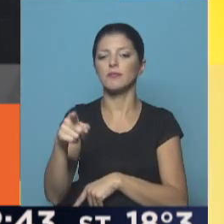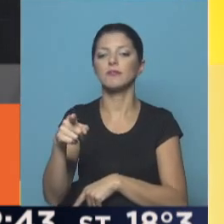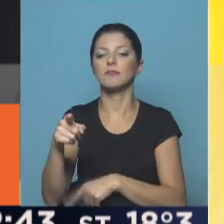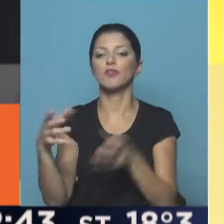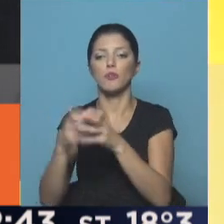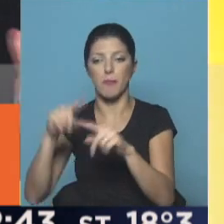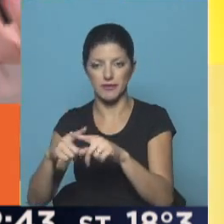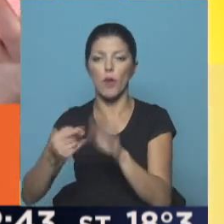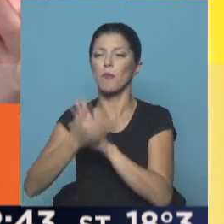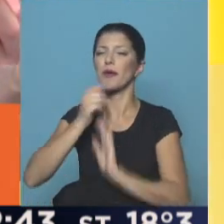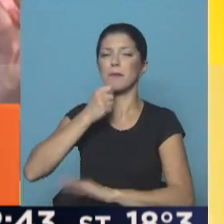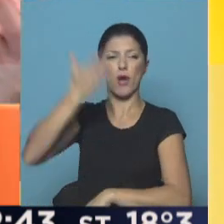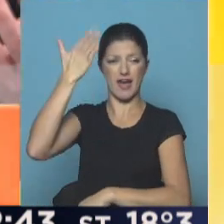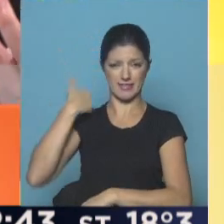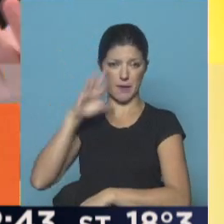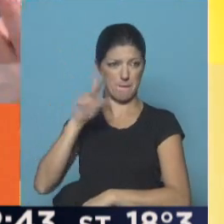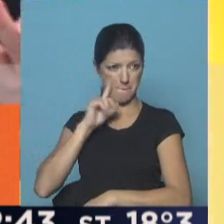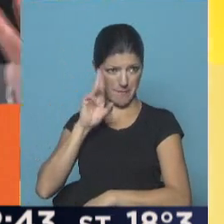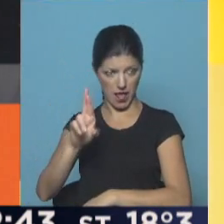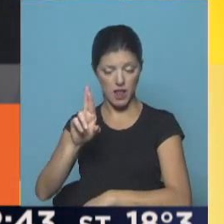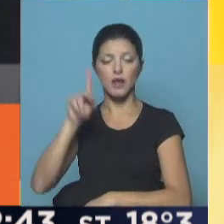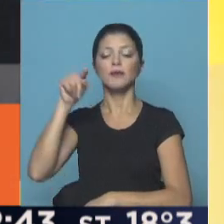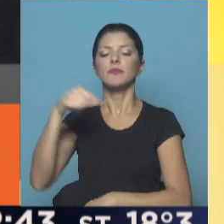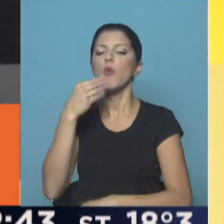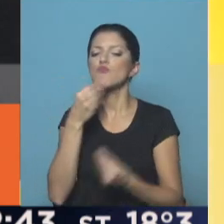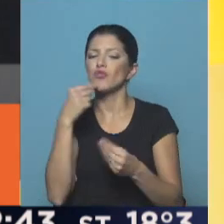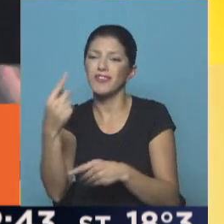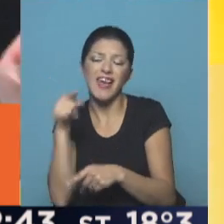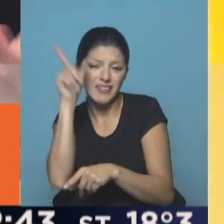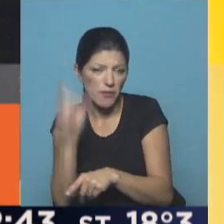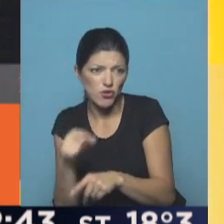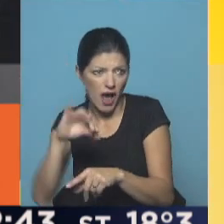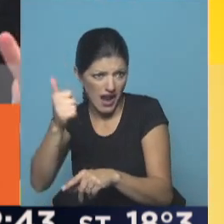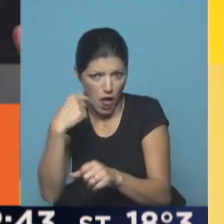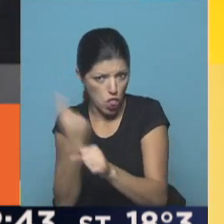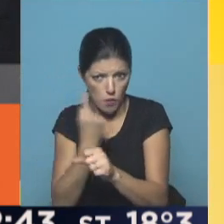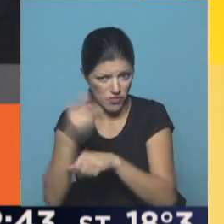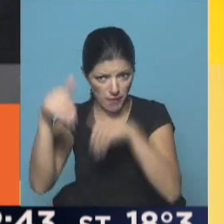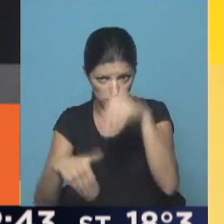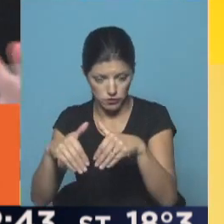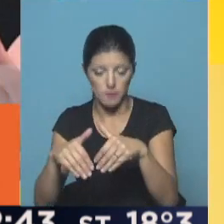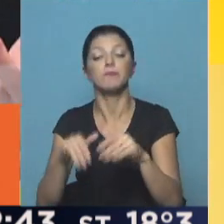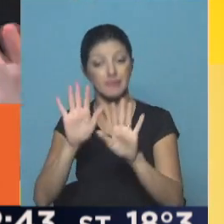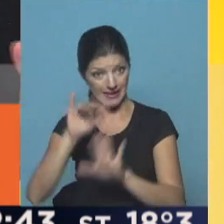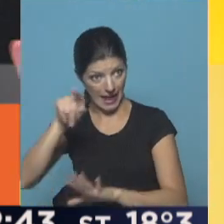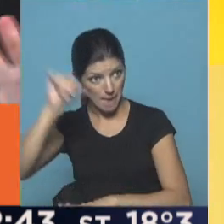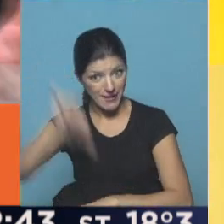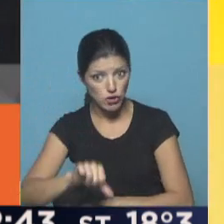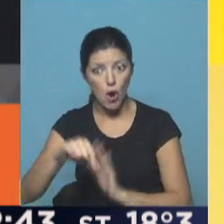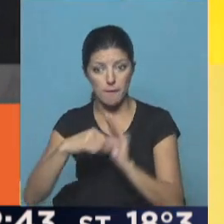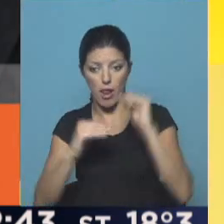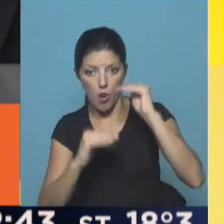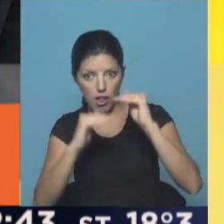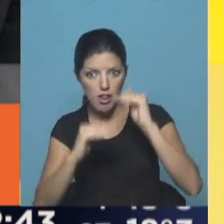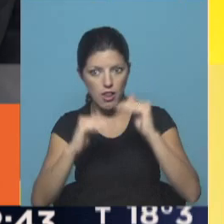tiempos de Tony Blair, digamos, ¿no? Y al cual muchos le atribuían la imposibilidad de ganar unas elecciones. Efectivamente, no ganó las elecciones, pero quedó cerca e hizo